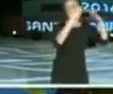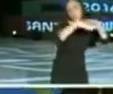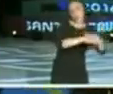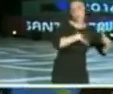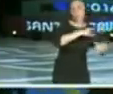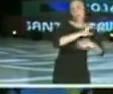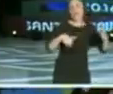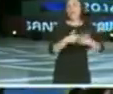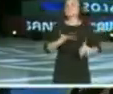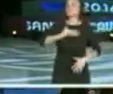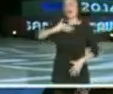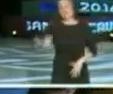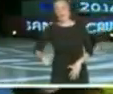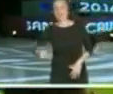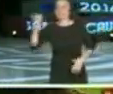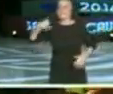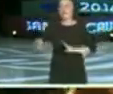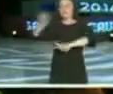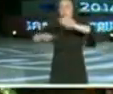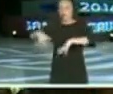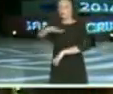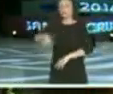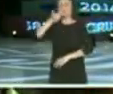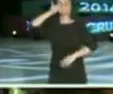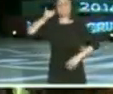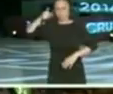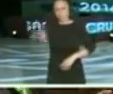digne a buscarlo un sitio digno en Santa Cruz.